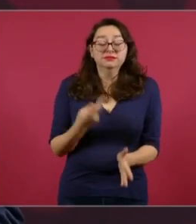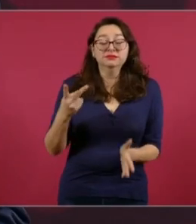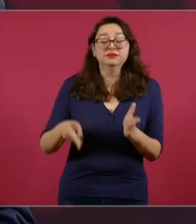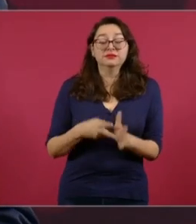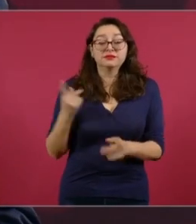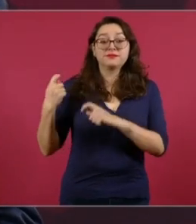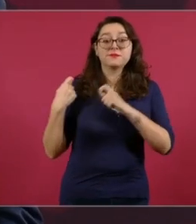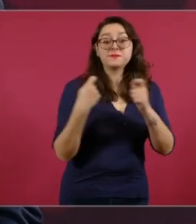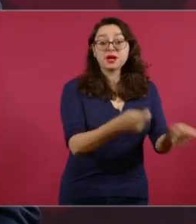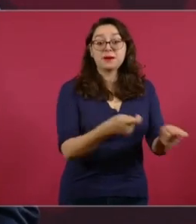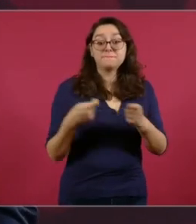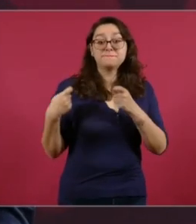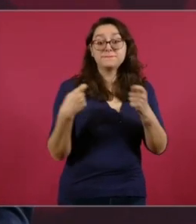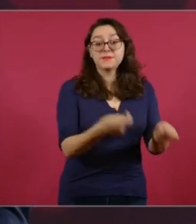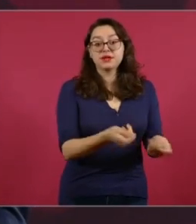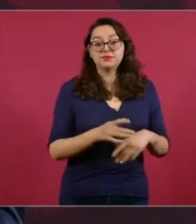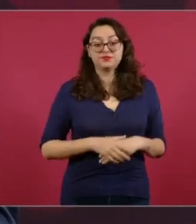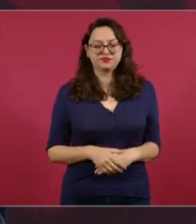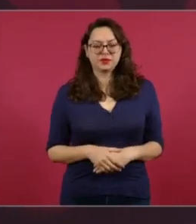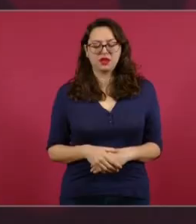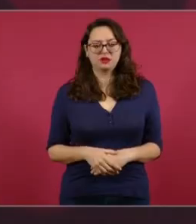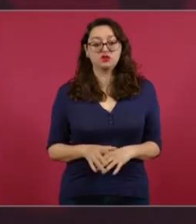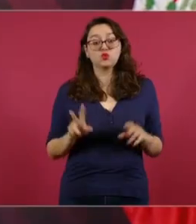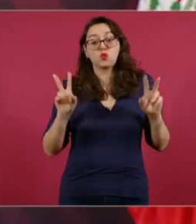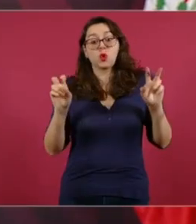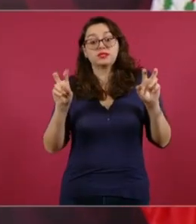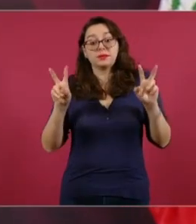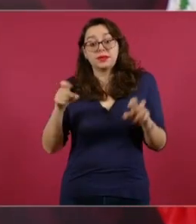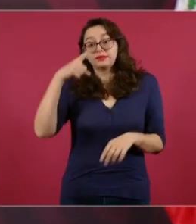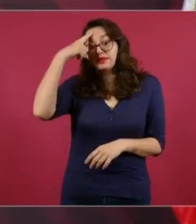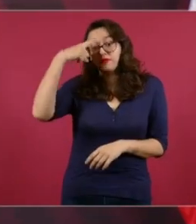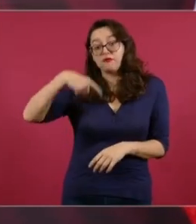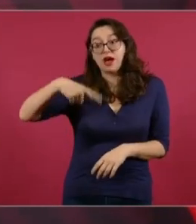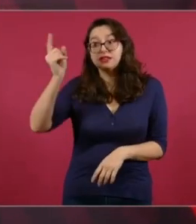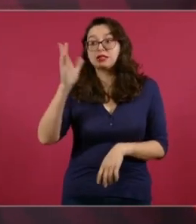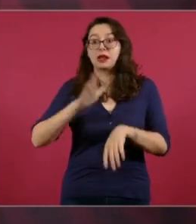era relativamente fácil hacer obras.